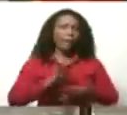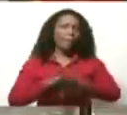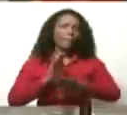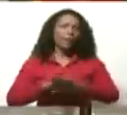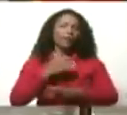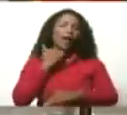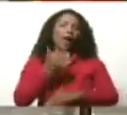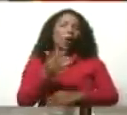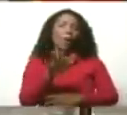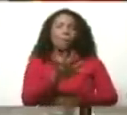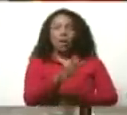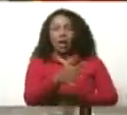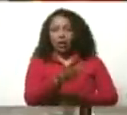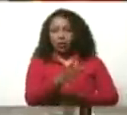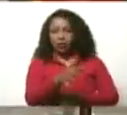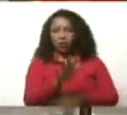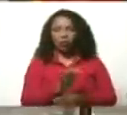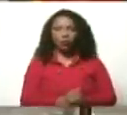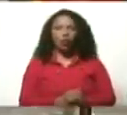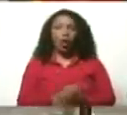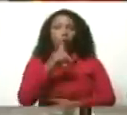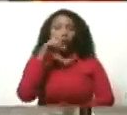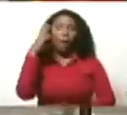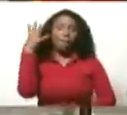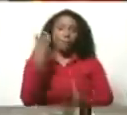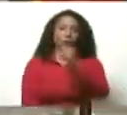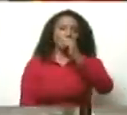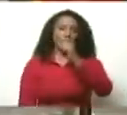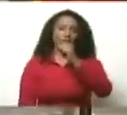algo similar, que un prófugo